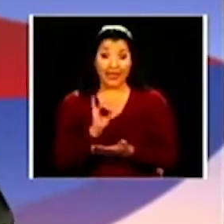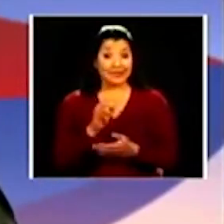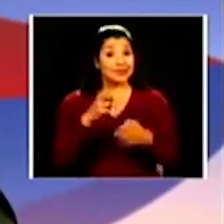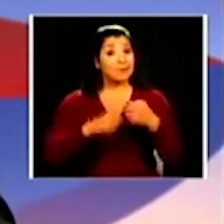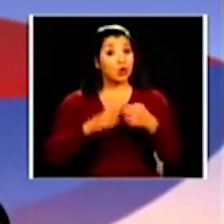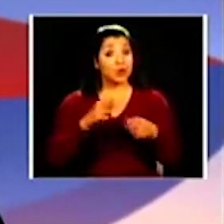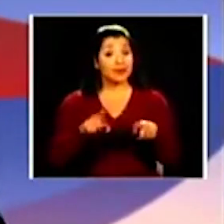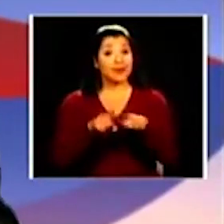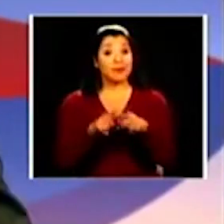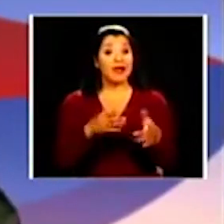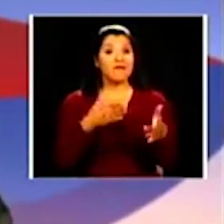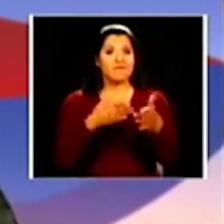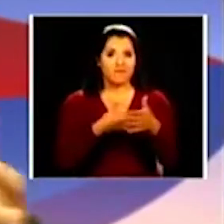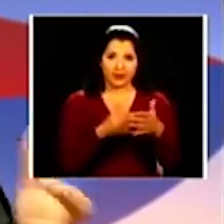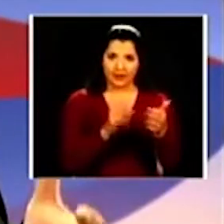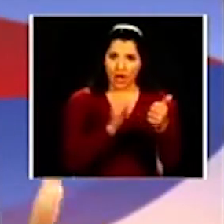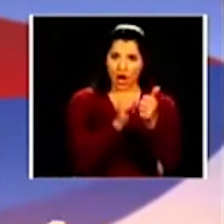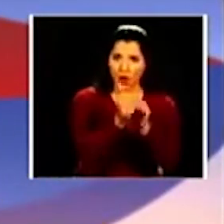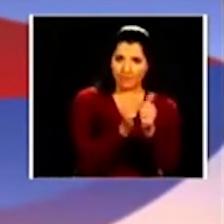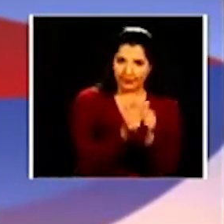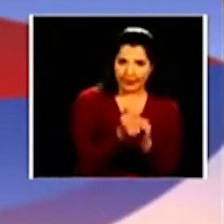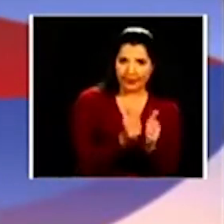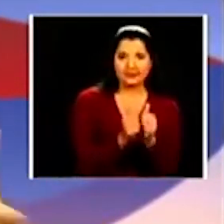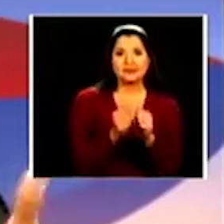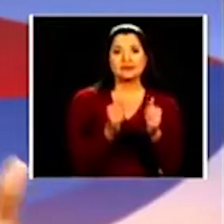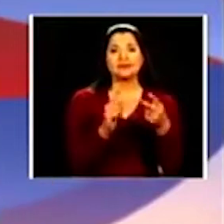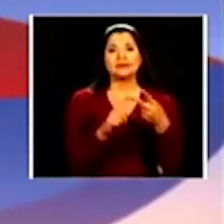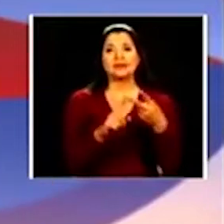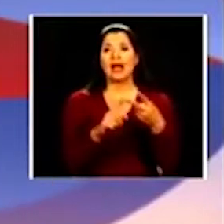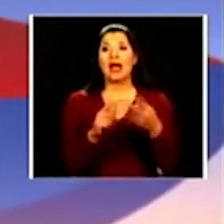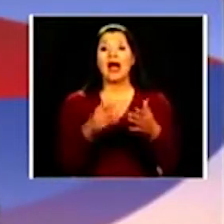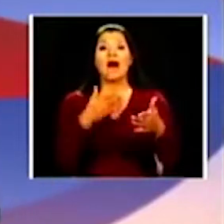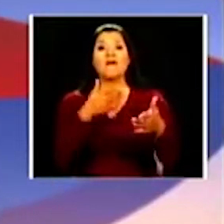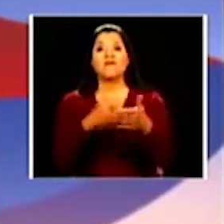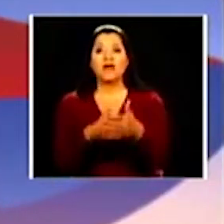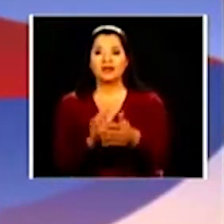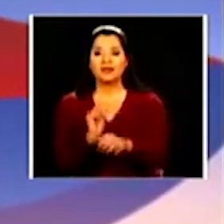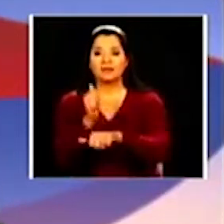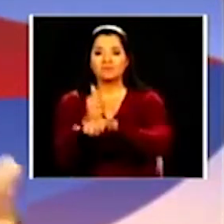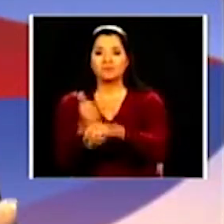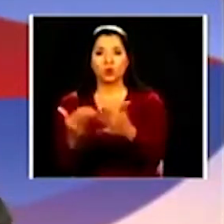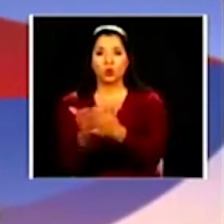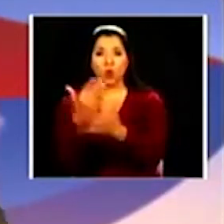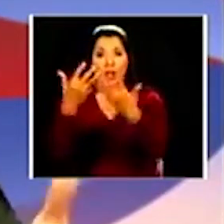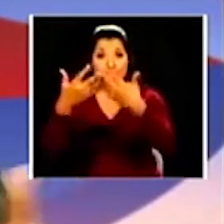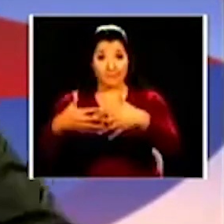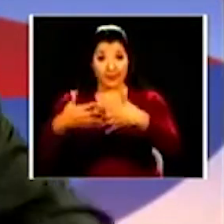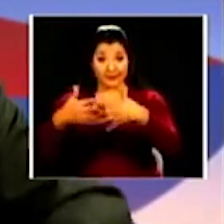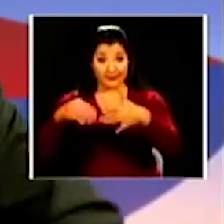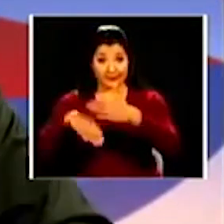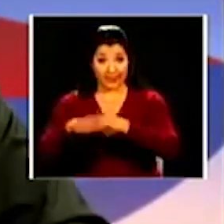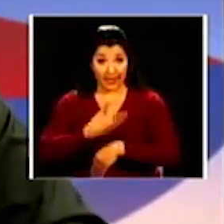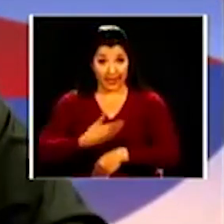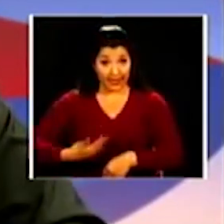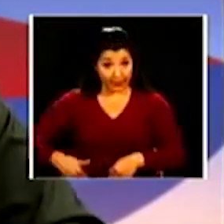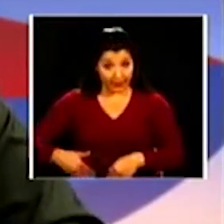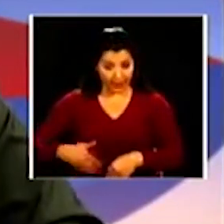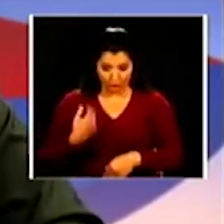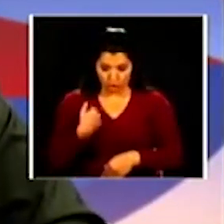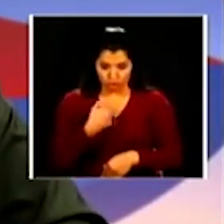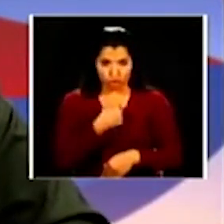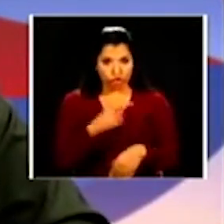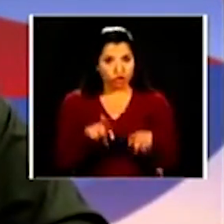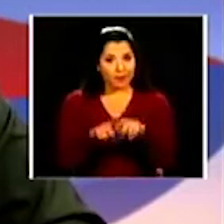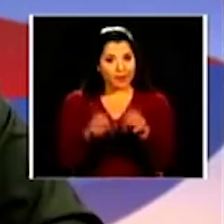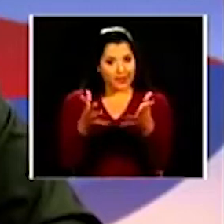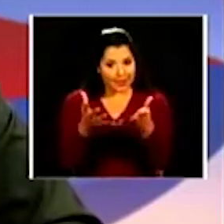la competitividad, afecta también la posible generación de nuevas empresas. En este caso en Heredia queremos también tener la posibilidad de abrir